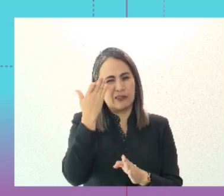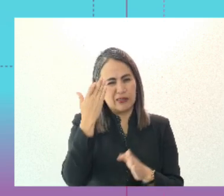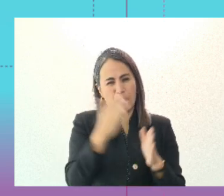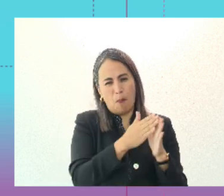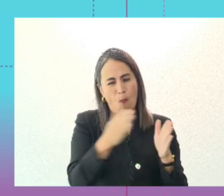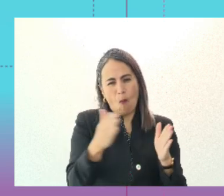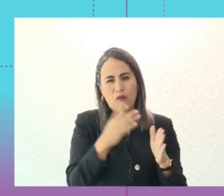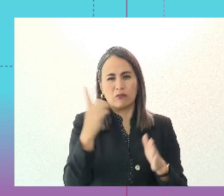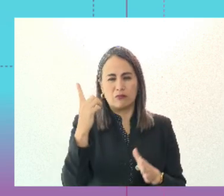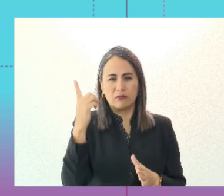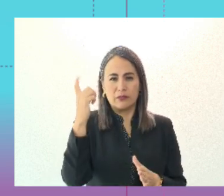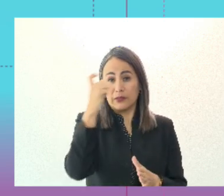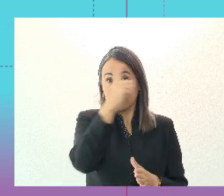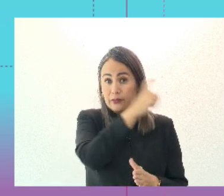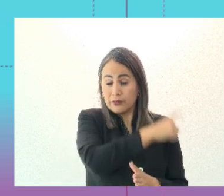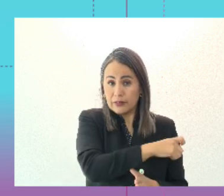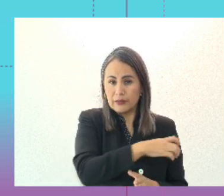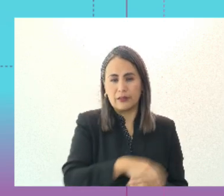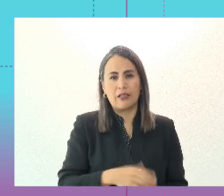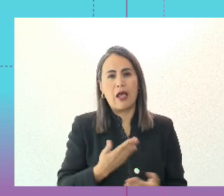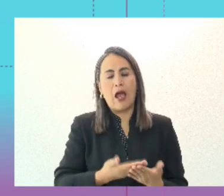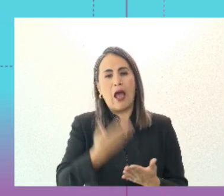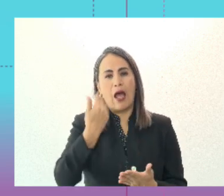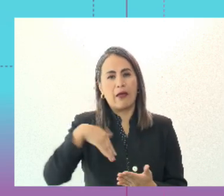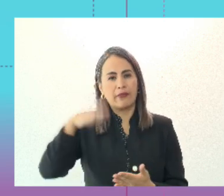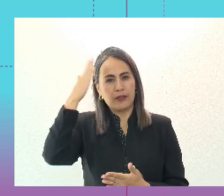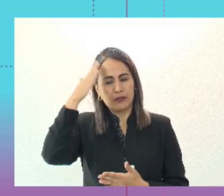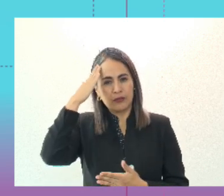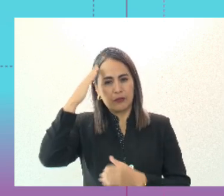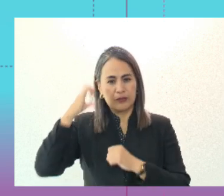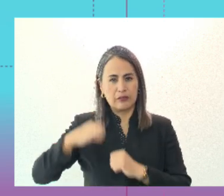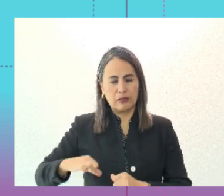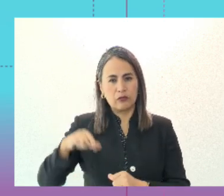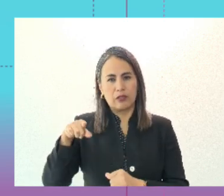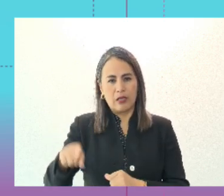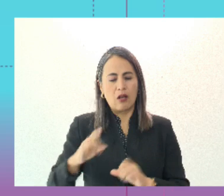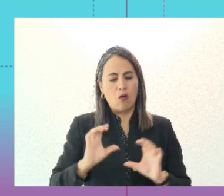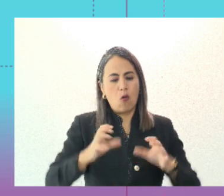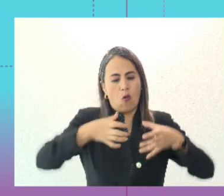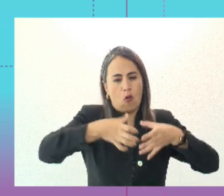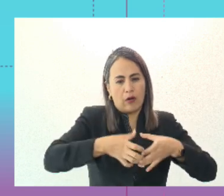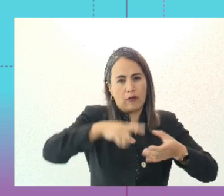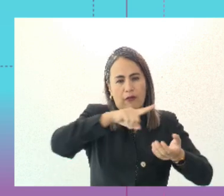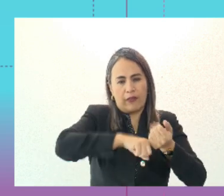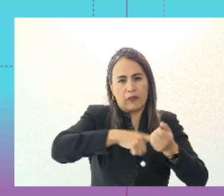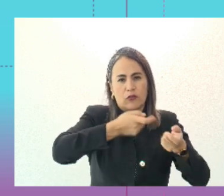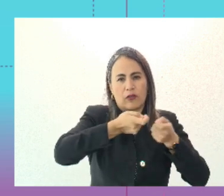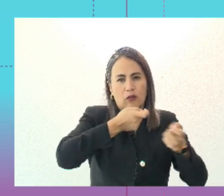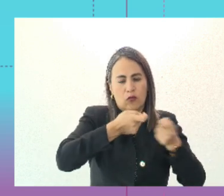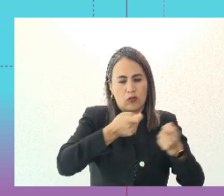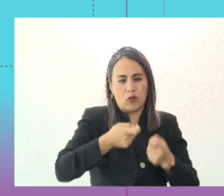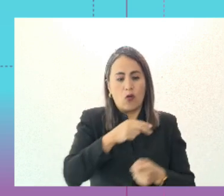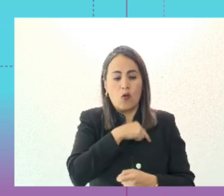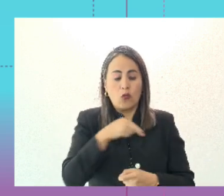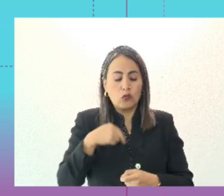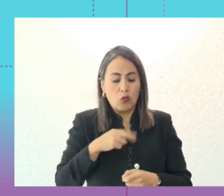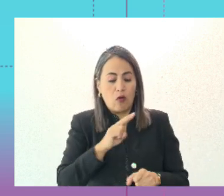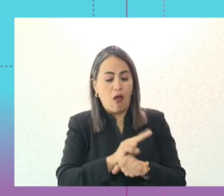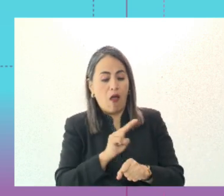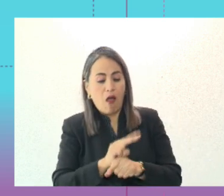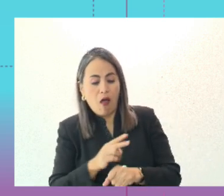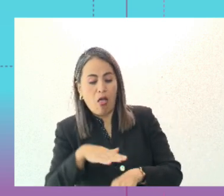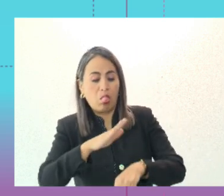que, me lo comentó el titular del órgano interno de control, fuimos la única área de ese año que salimos sin ninguna observación.